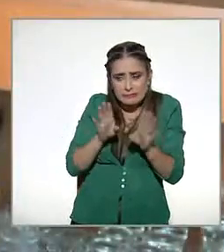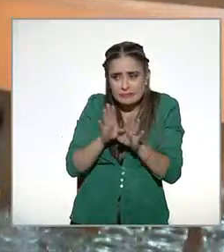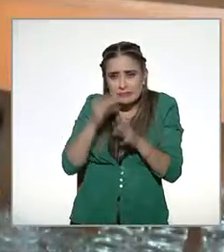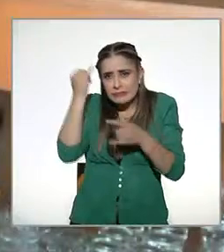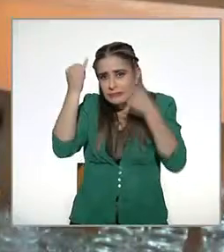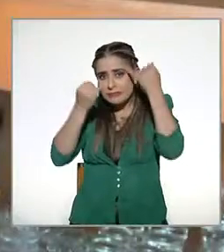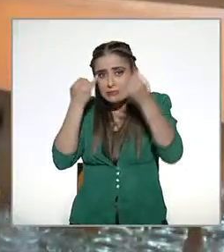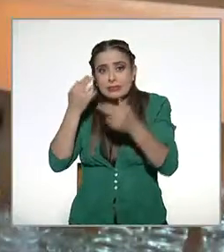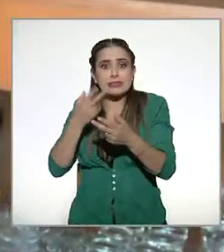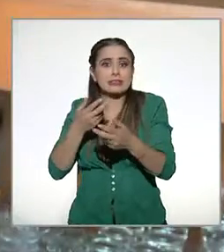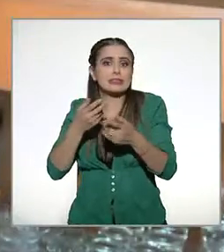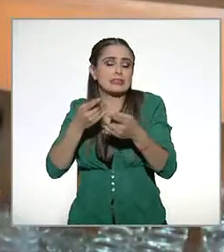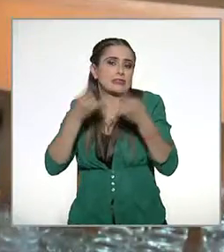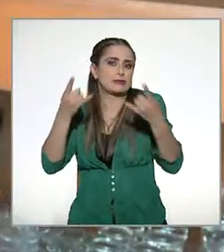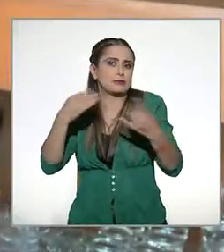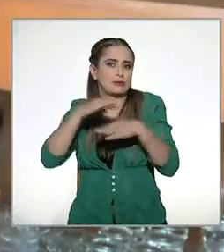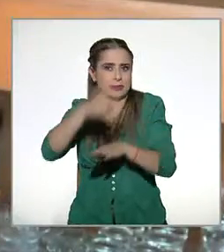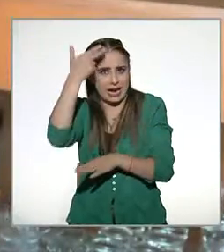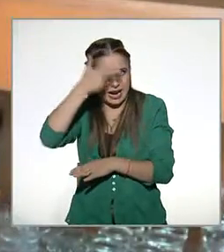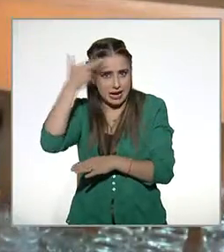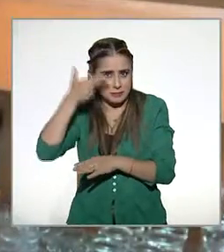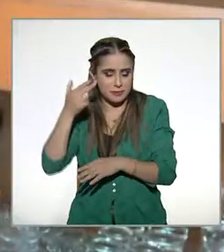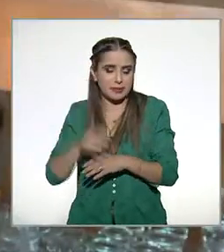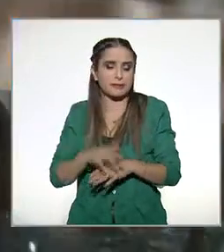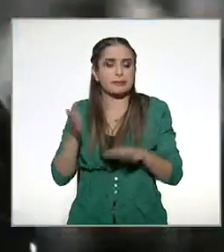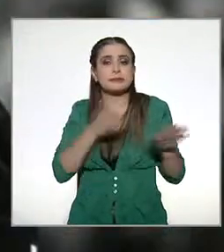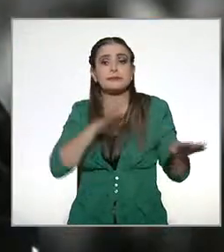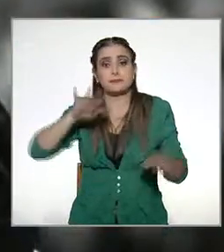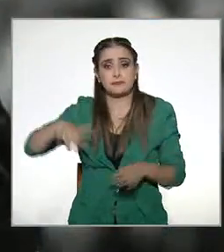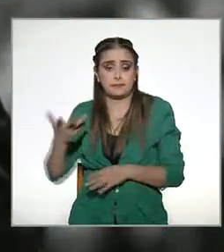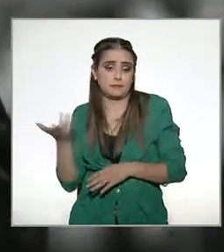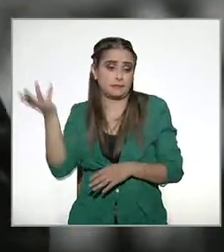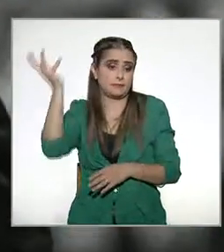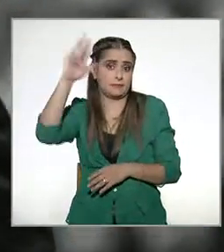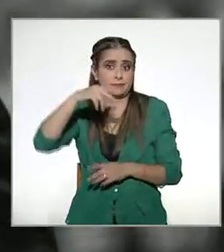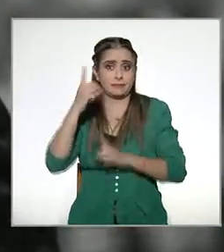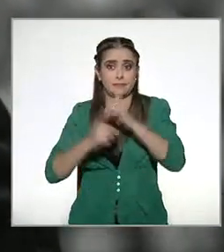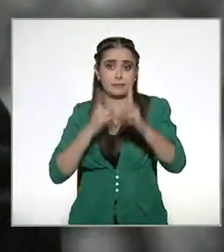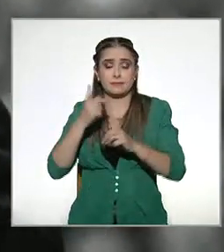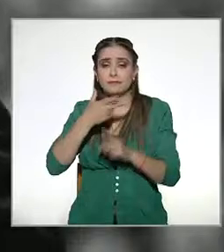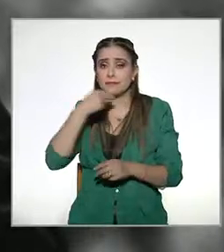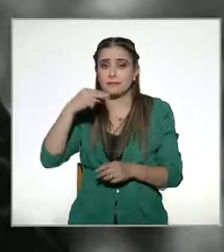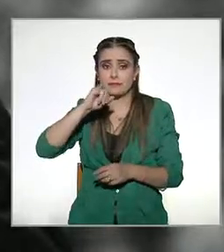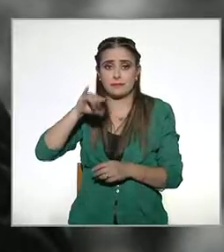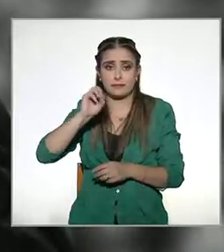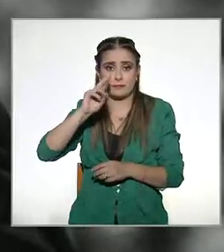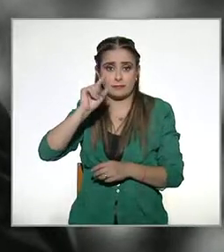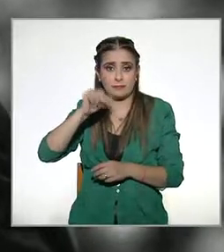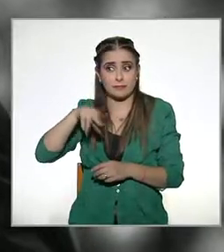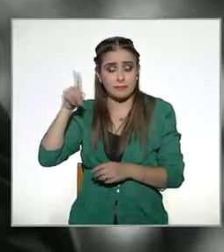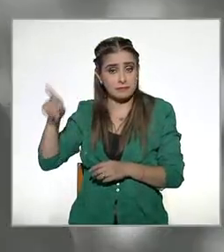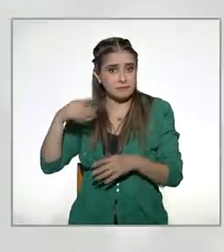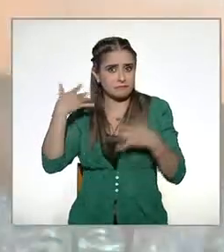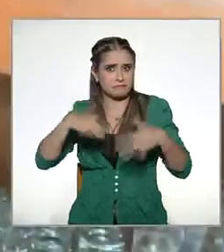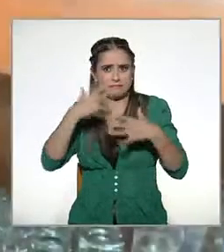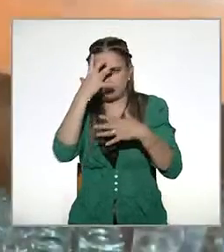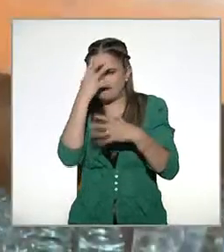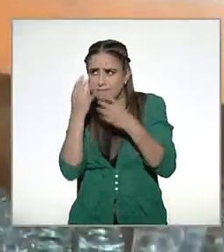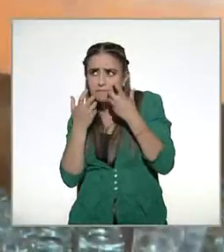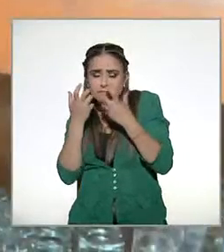Jordan uno de los mejores jugadores de baloncesto del mundo y uno de los deportistas más introvertidos de todos los tiempos